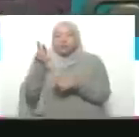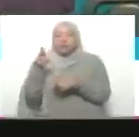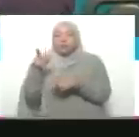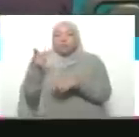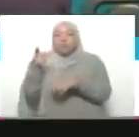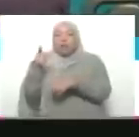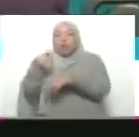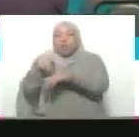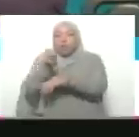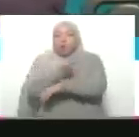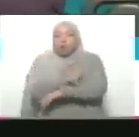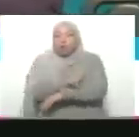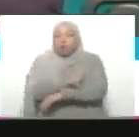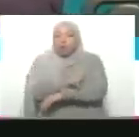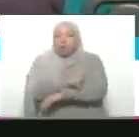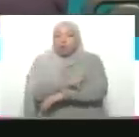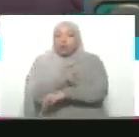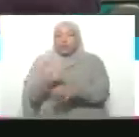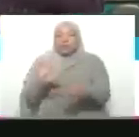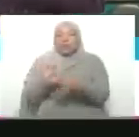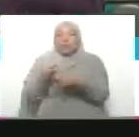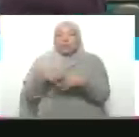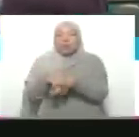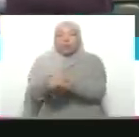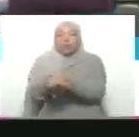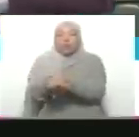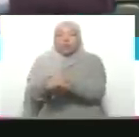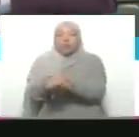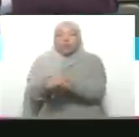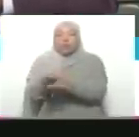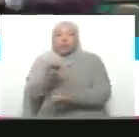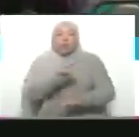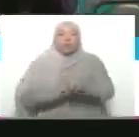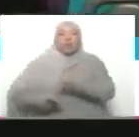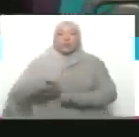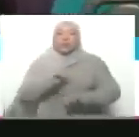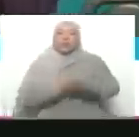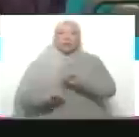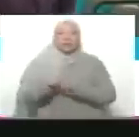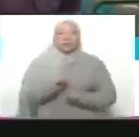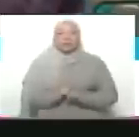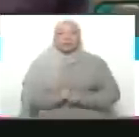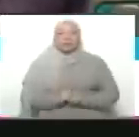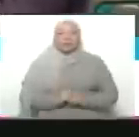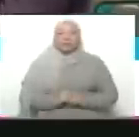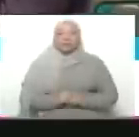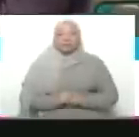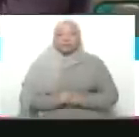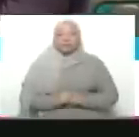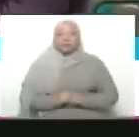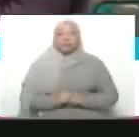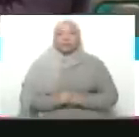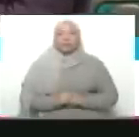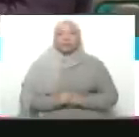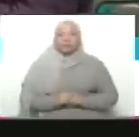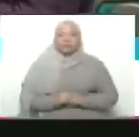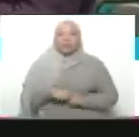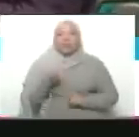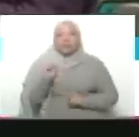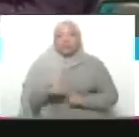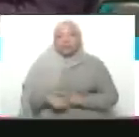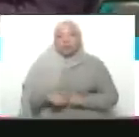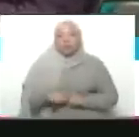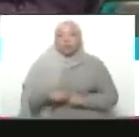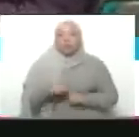etcétera Luego se vincularon al jazz y surgió este fenómeno llamado la salsa Así es presidente como está indicando este